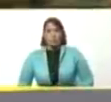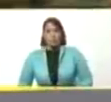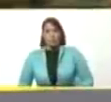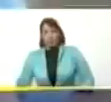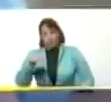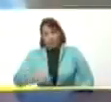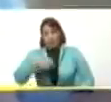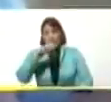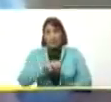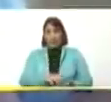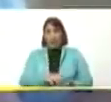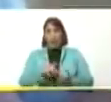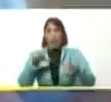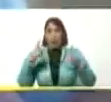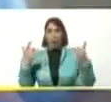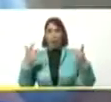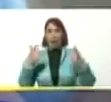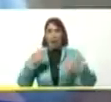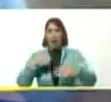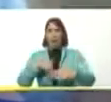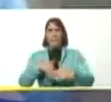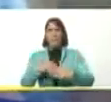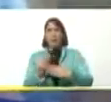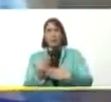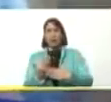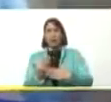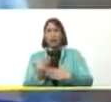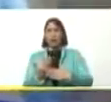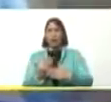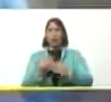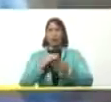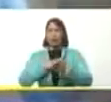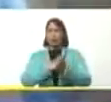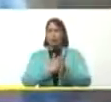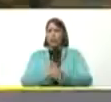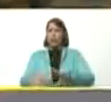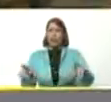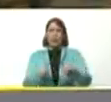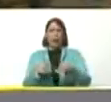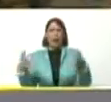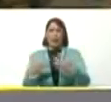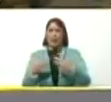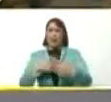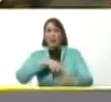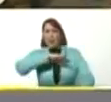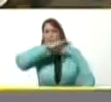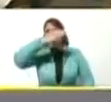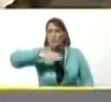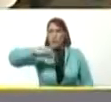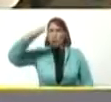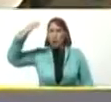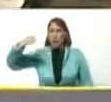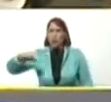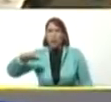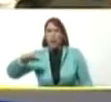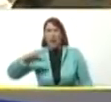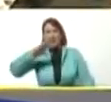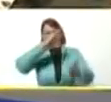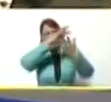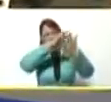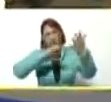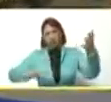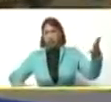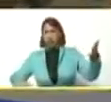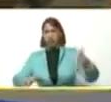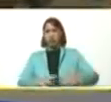estado, La Guaira, amaneció destruido, como si hubiera sido una guerra. Esta montaña, el Guairaira Repano, conocido por otros como el